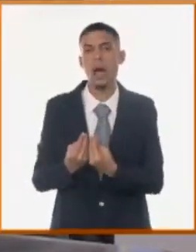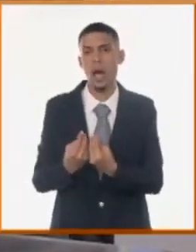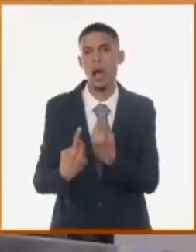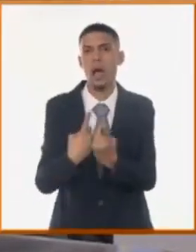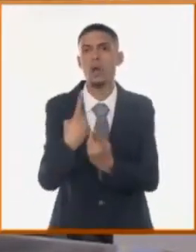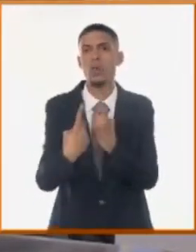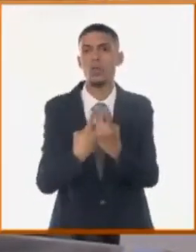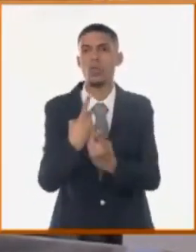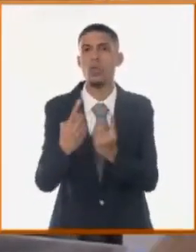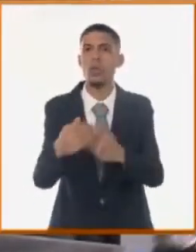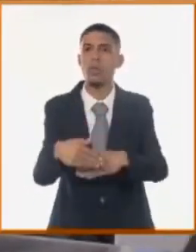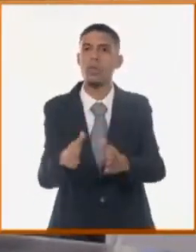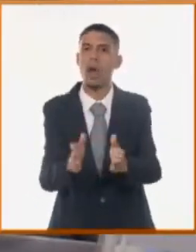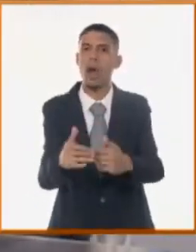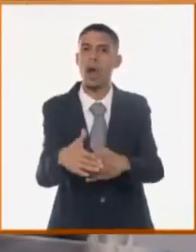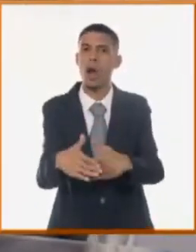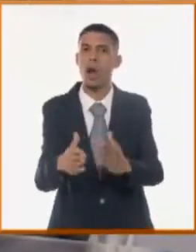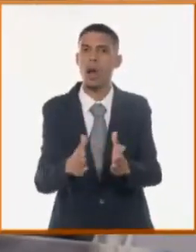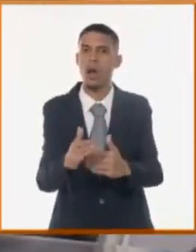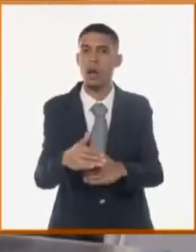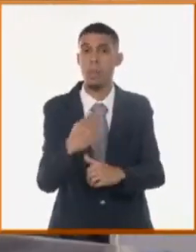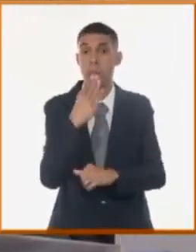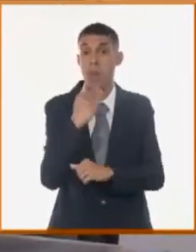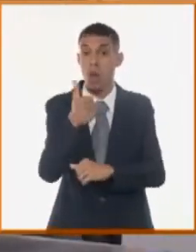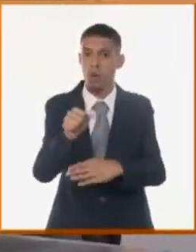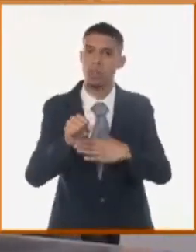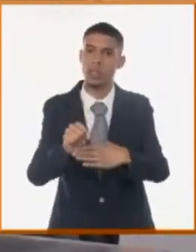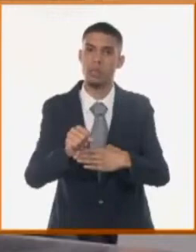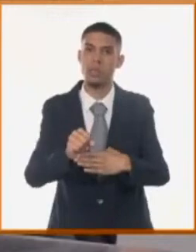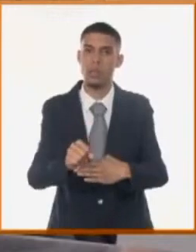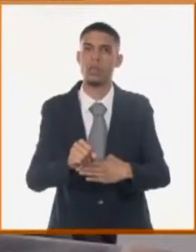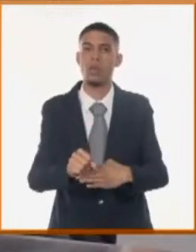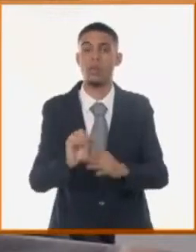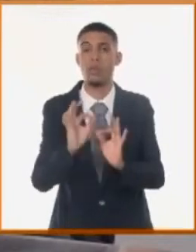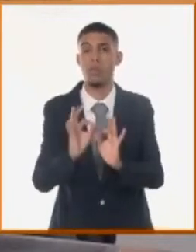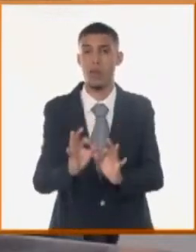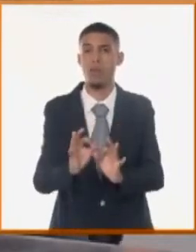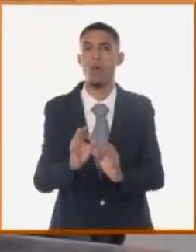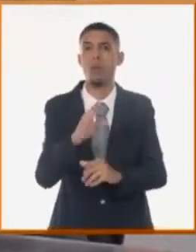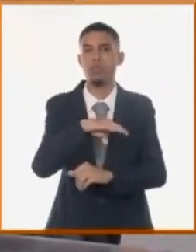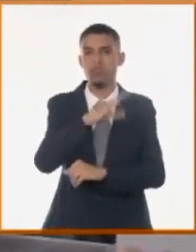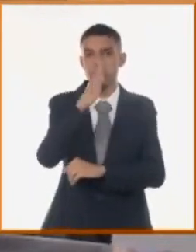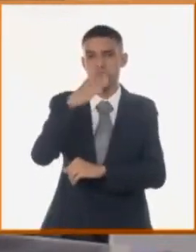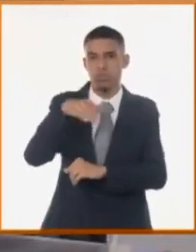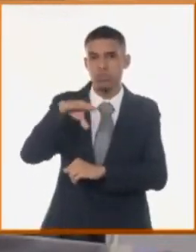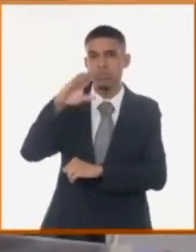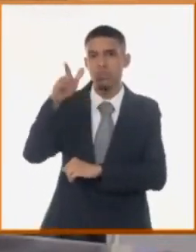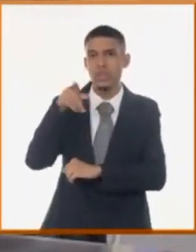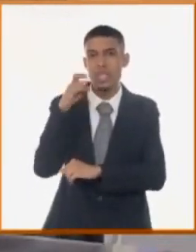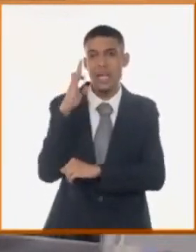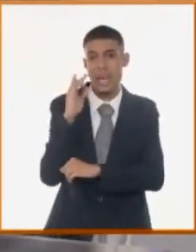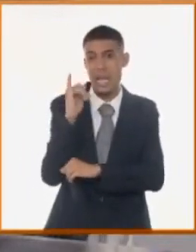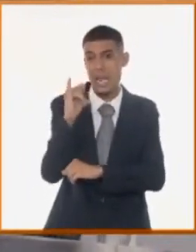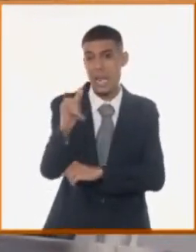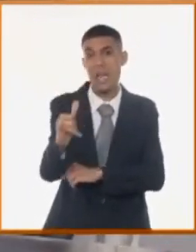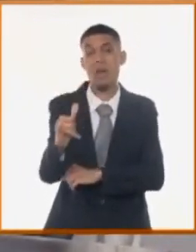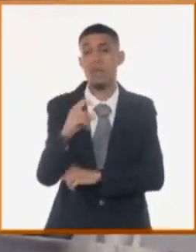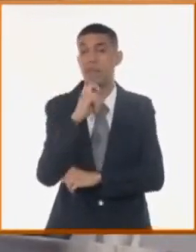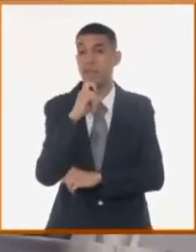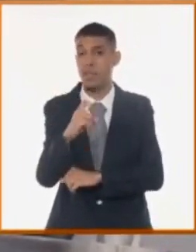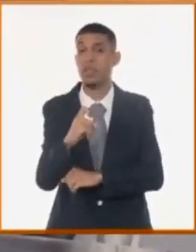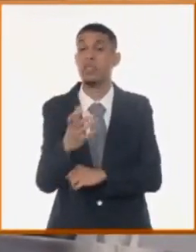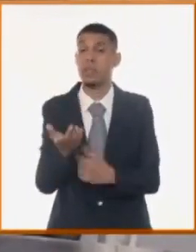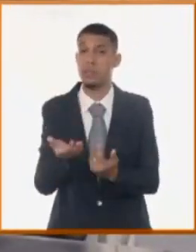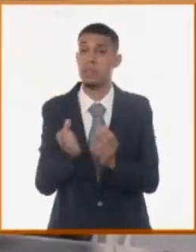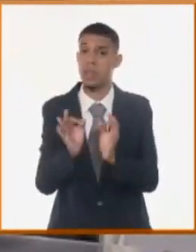permitir seguir avanzando y seguir mejorando la calidad de servicio y hacer frente a esa carencia que hoy tenemos, que nos afecta en gran